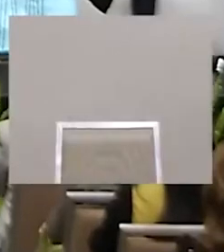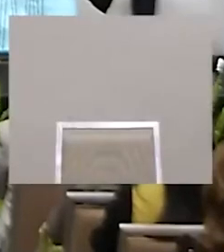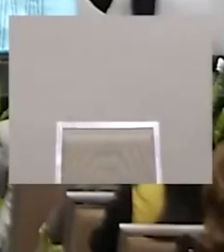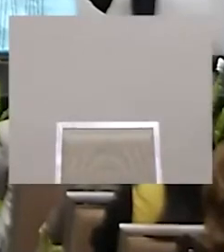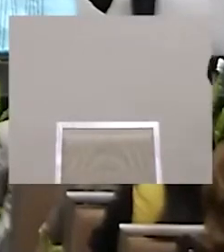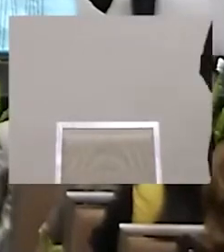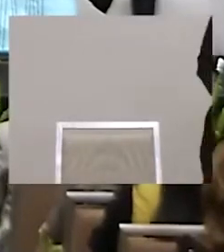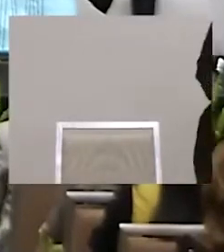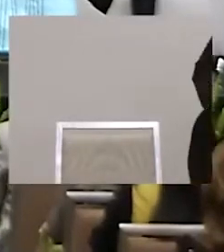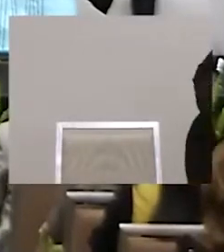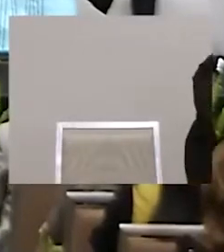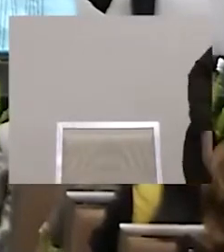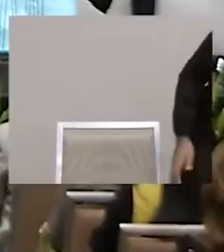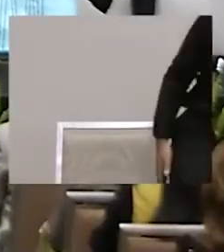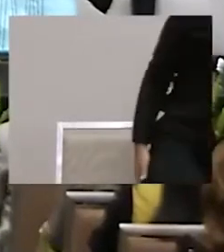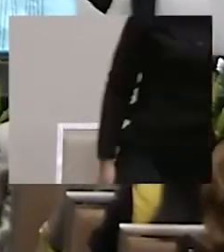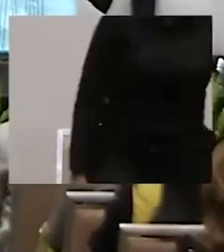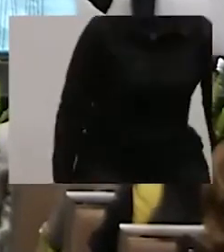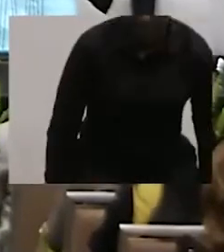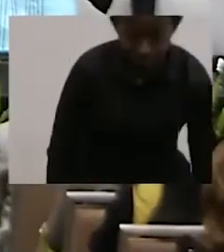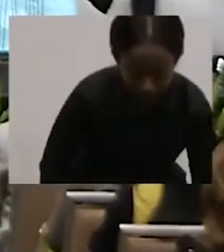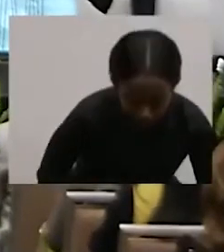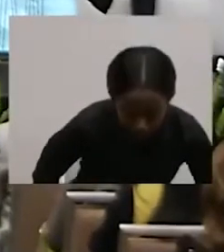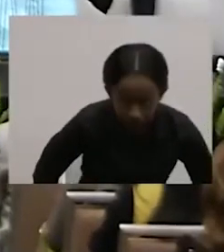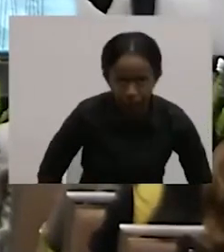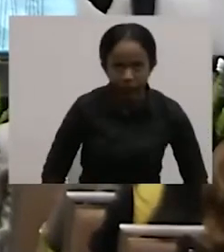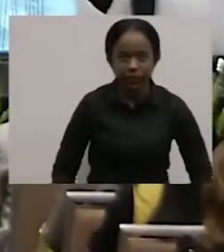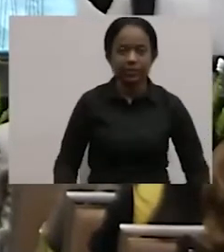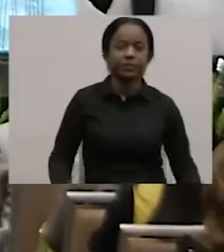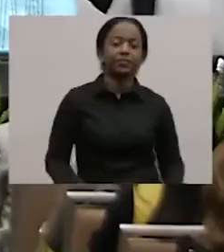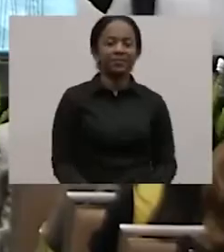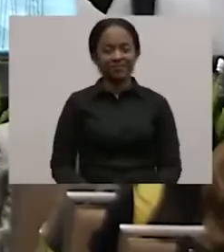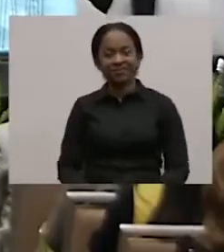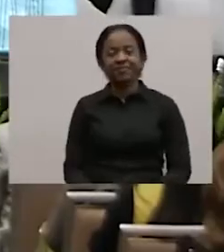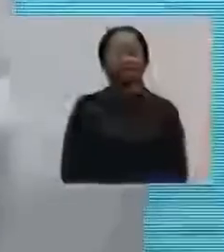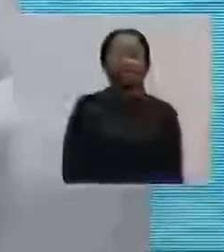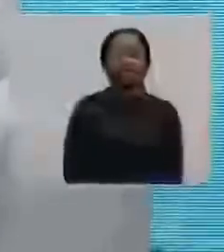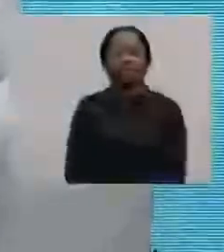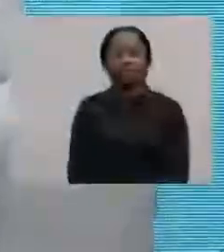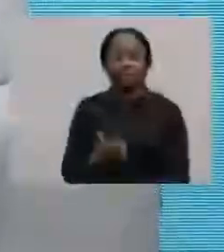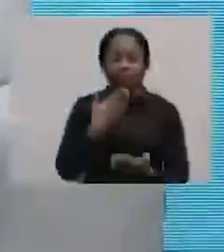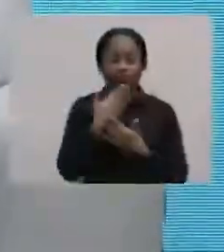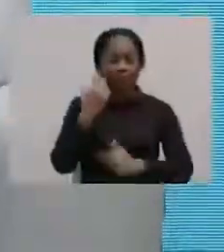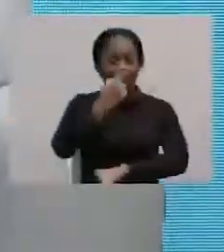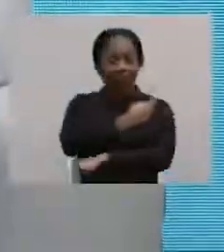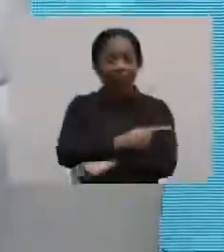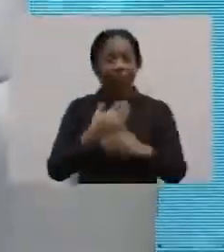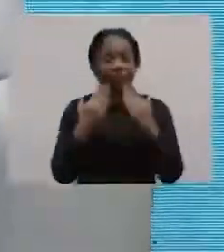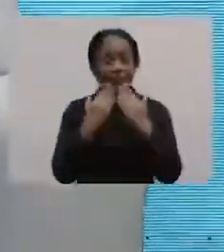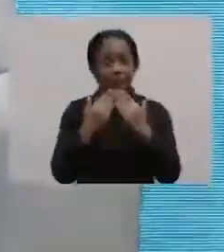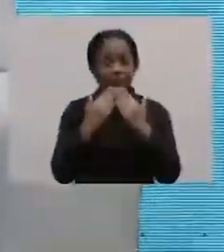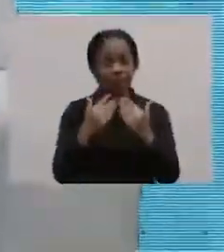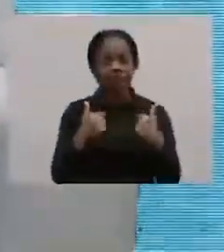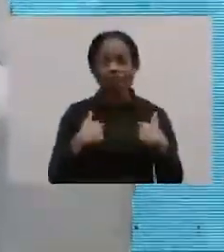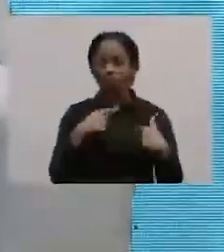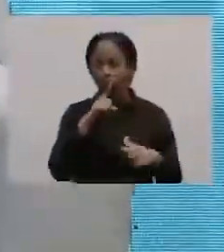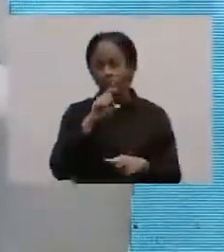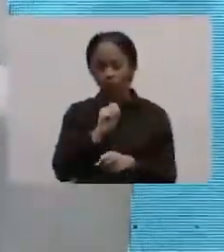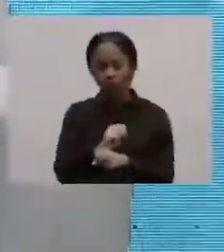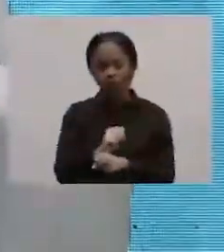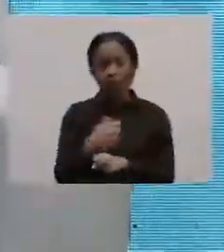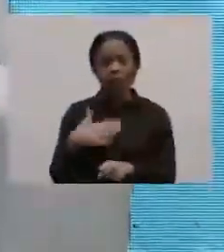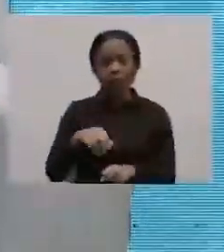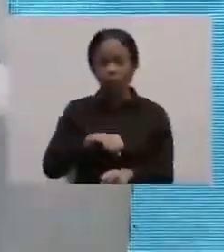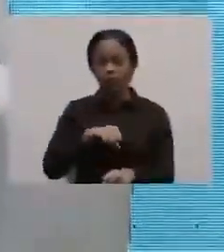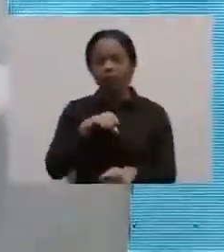Muy buenos días. Muy buenos días, gracias y buenos días para todos. Estoy muy agradecida de esta